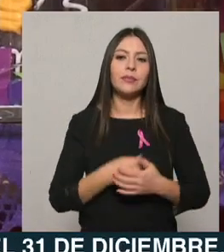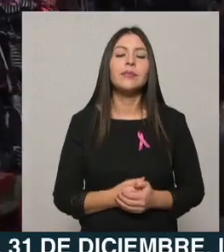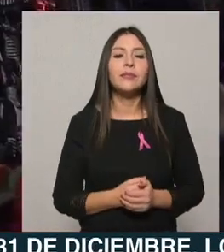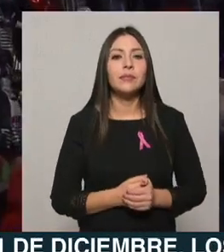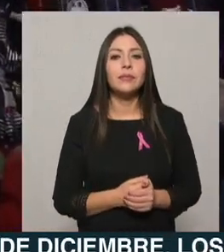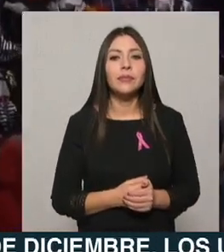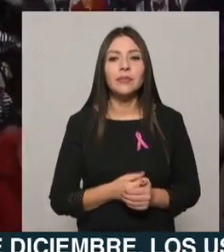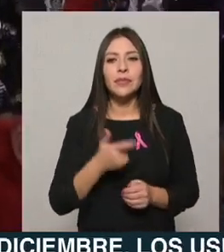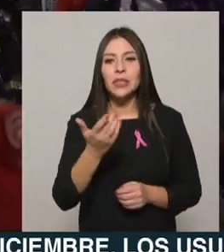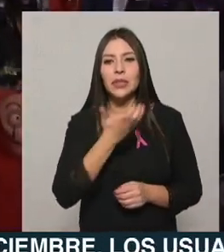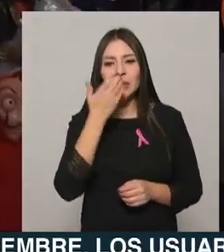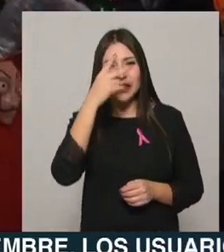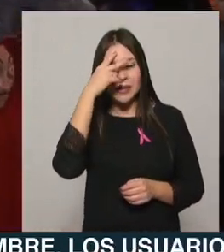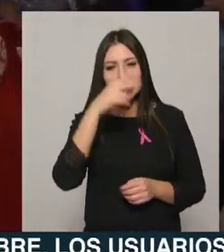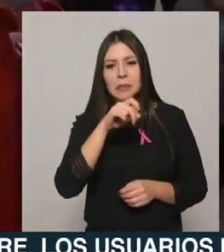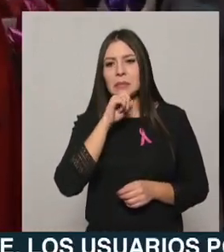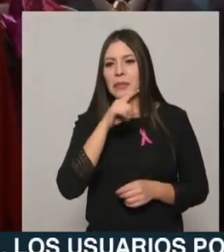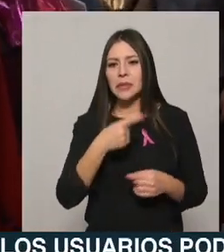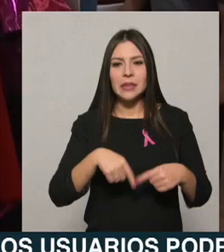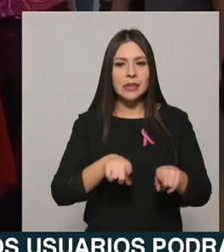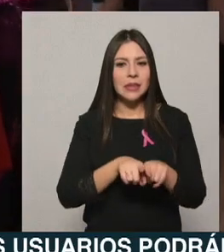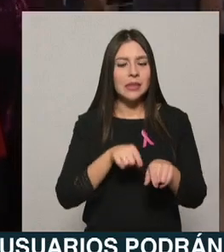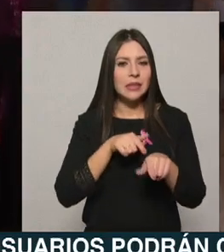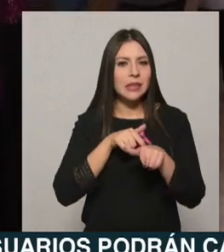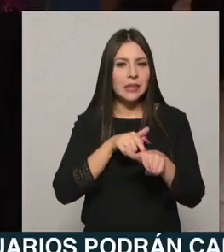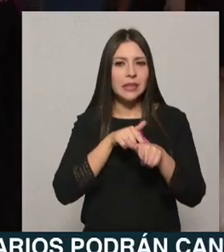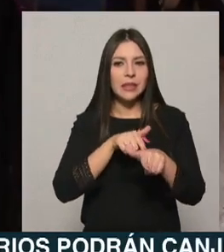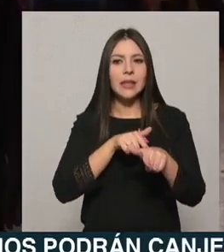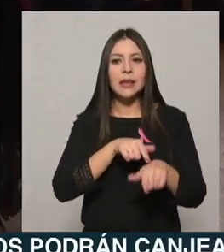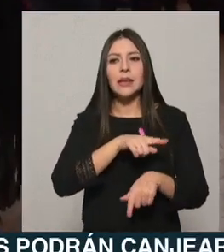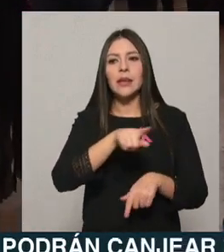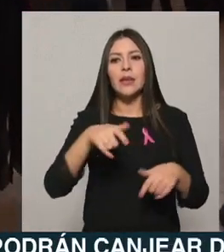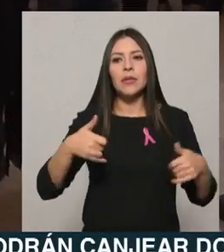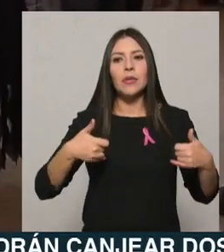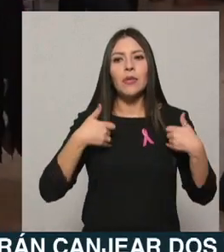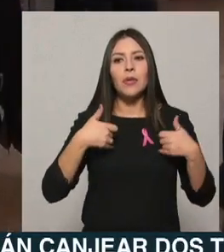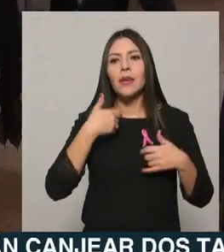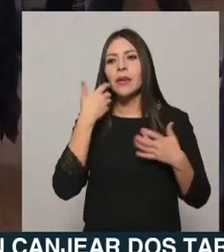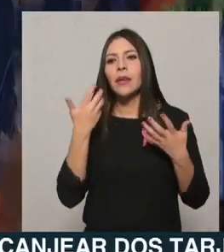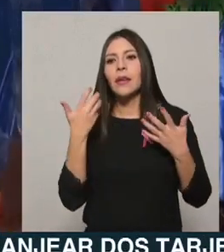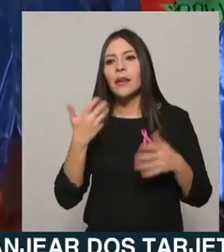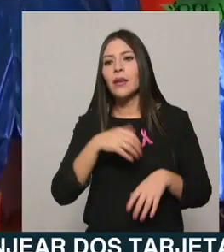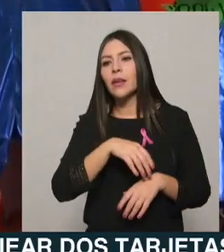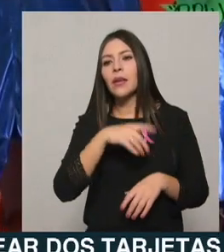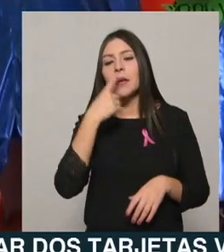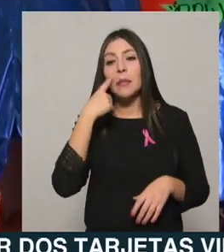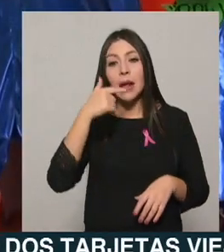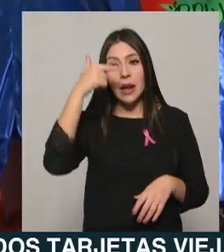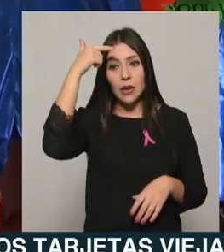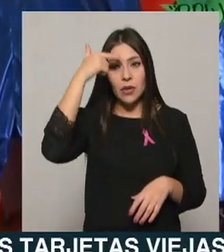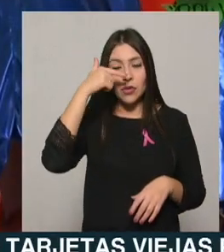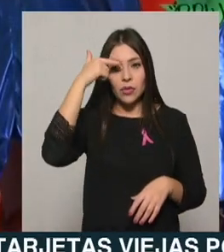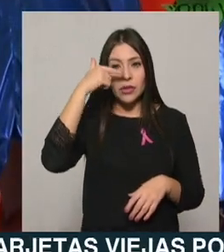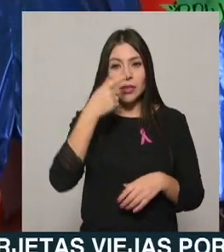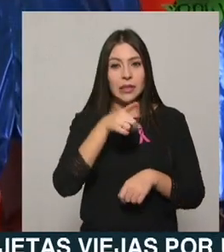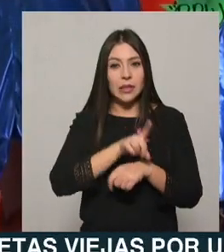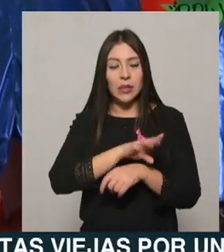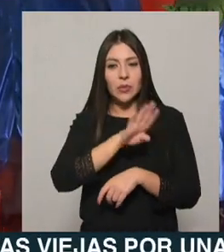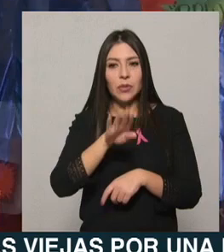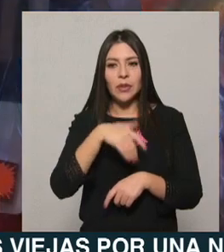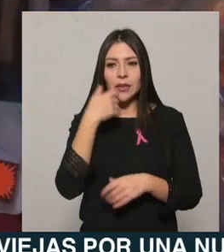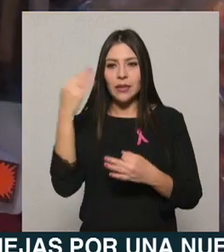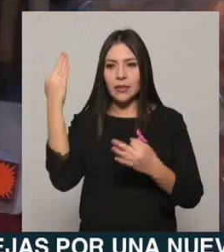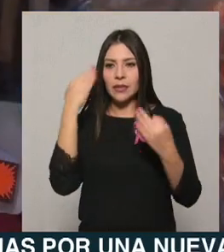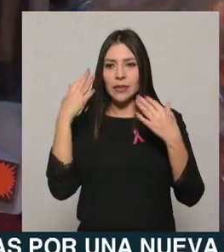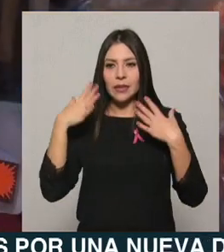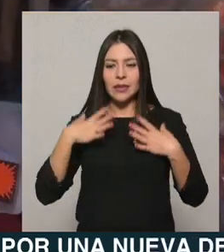como lo señala la señora María Mercedes, principalmente los jóvenes buscan ser, en la noche de Halloween, el personaje